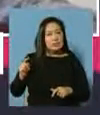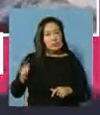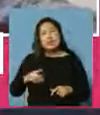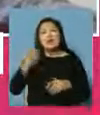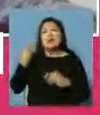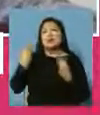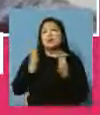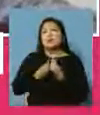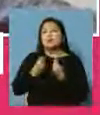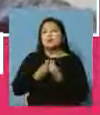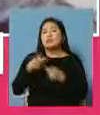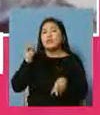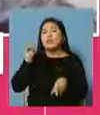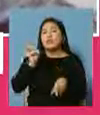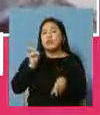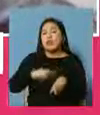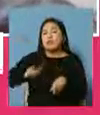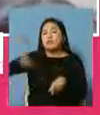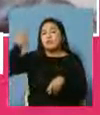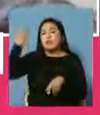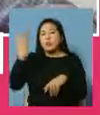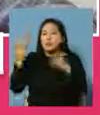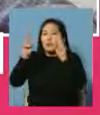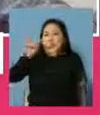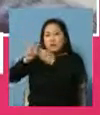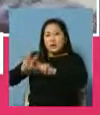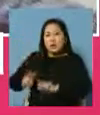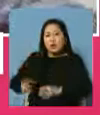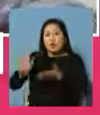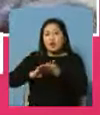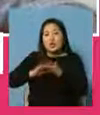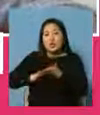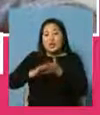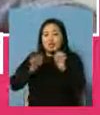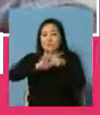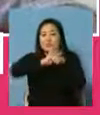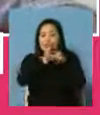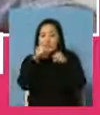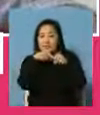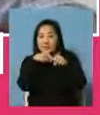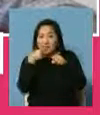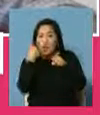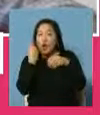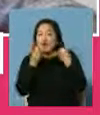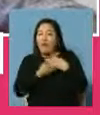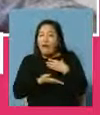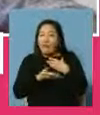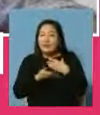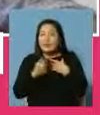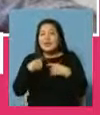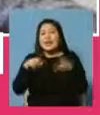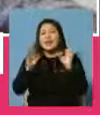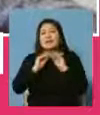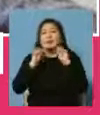hace bastante tiempo ya se hizo un estudio muy detallado del material genético de este virus y una de las conclusiones de los que hicieron este